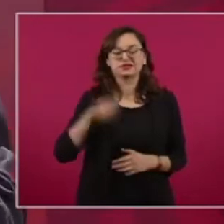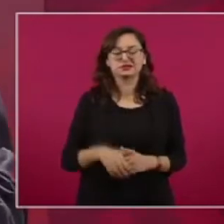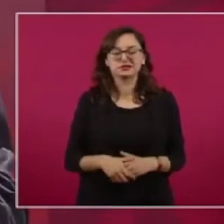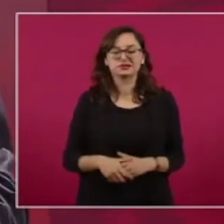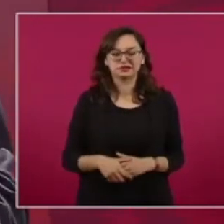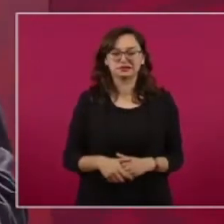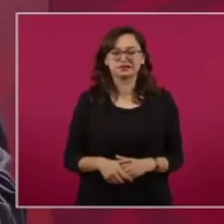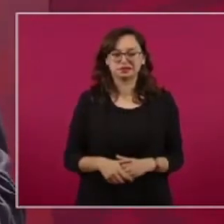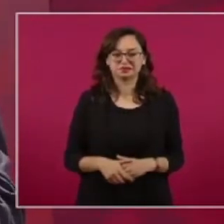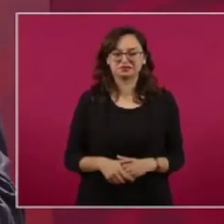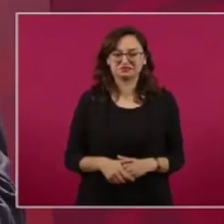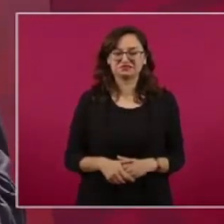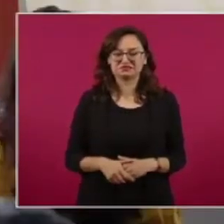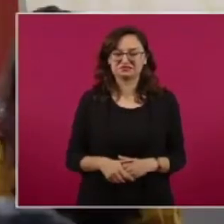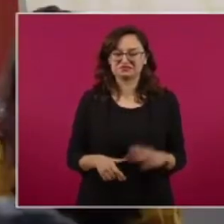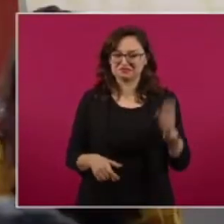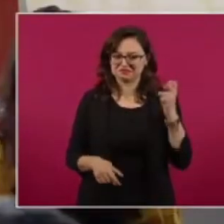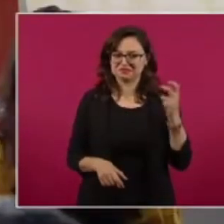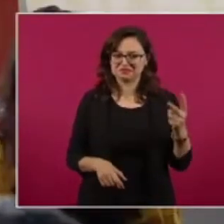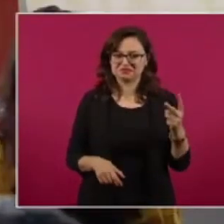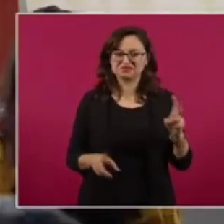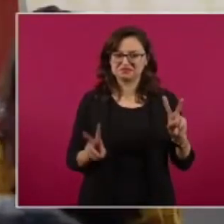sobre los dos temas.